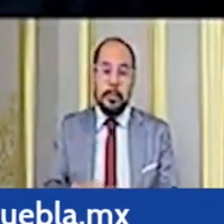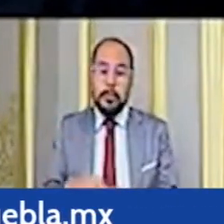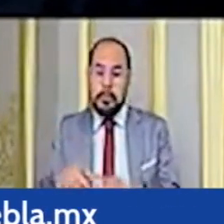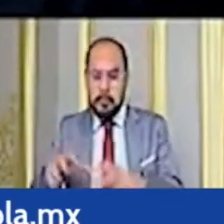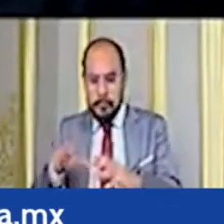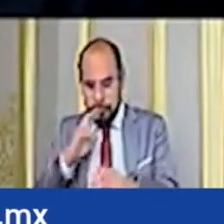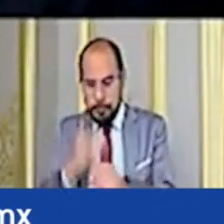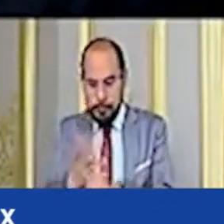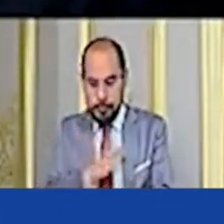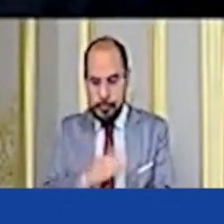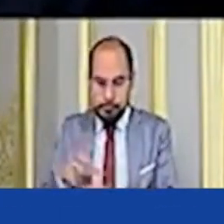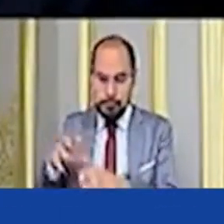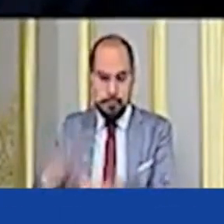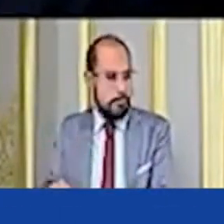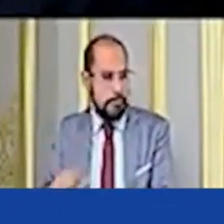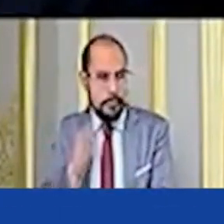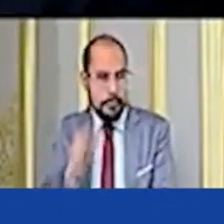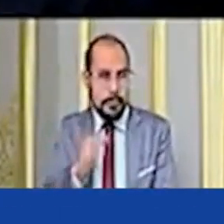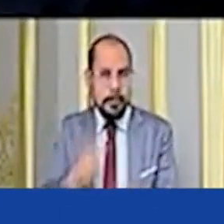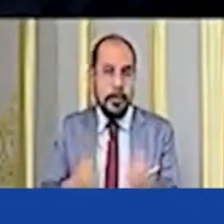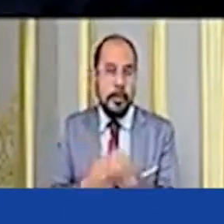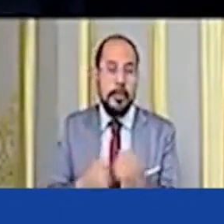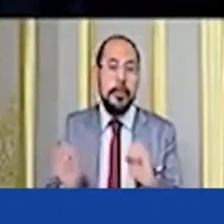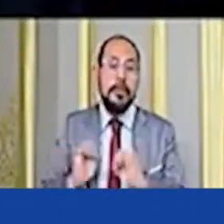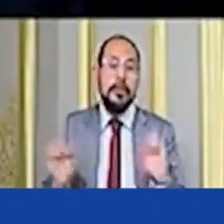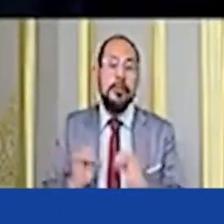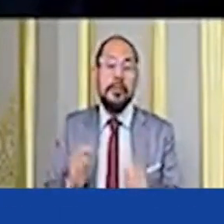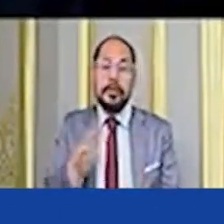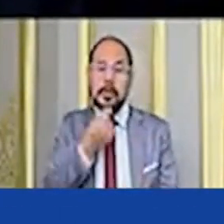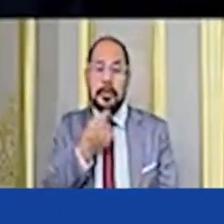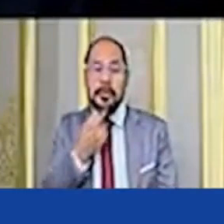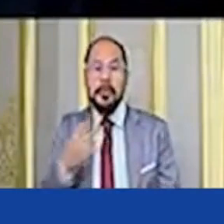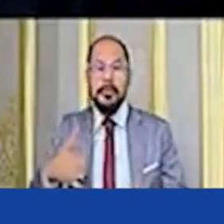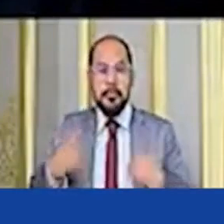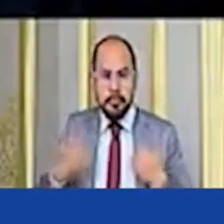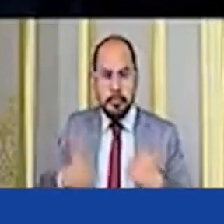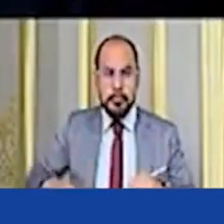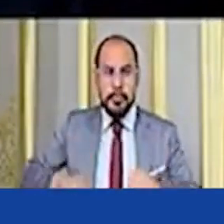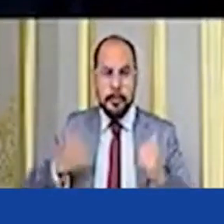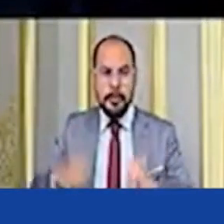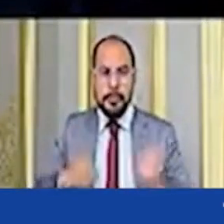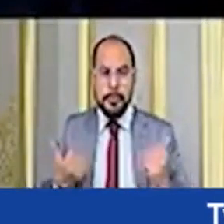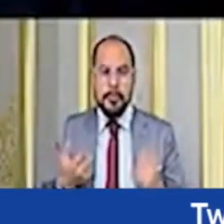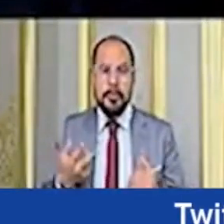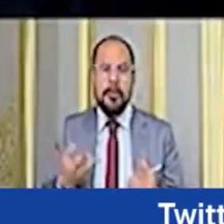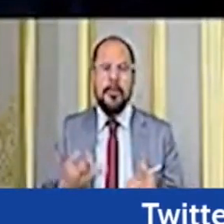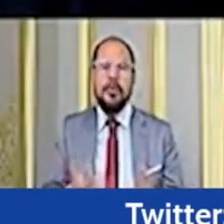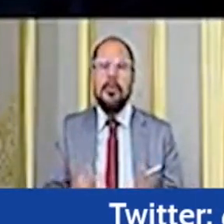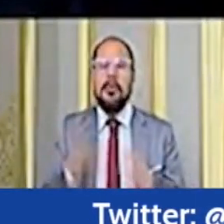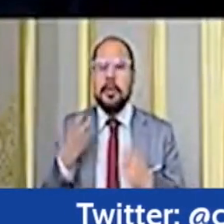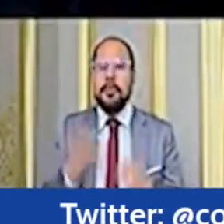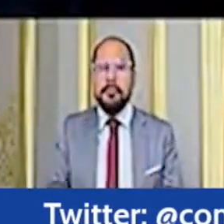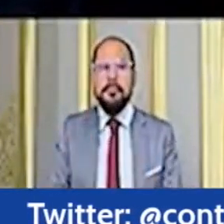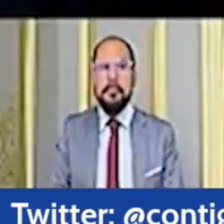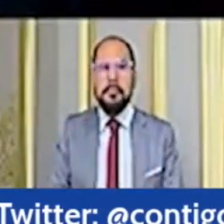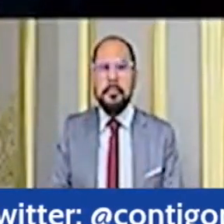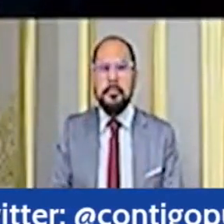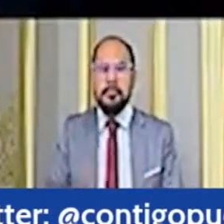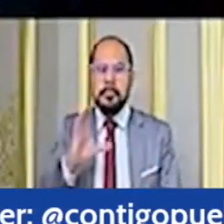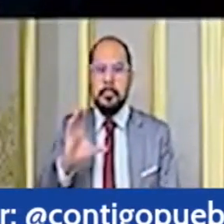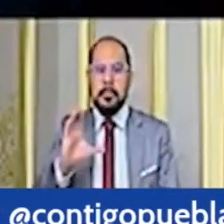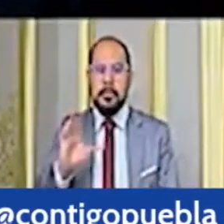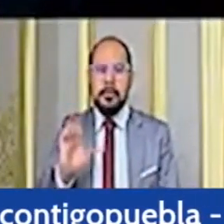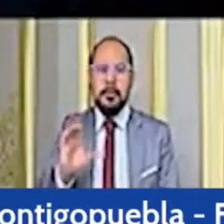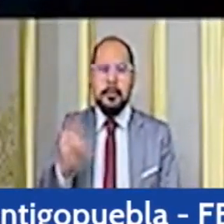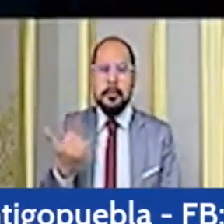Estas reformas tienen como pilar que ninguna infancia y ninguna adolescencia sea robada. Ceci,